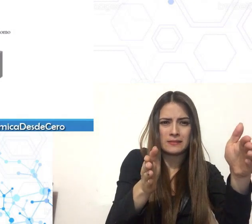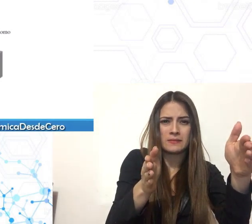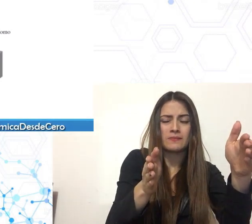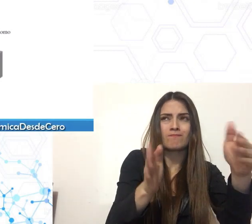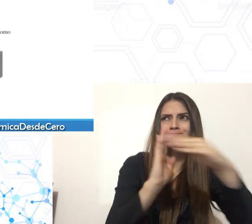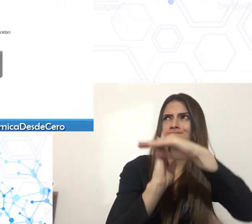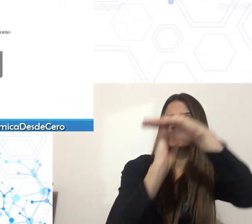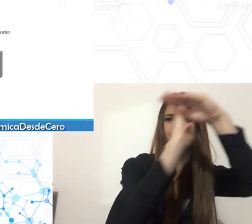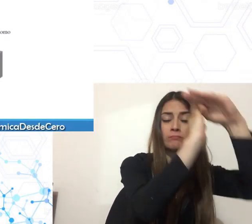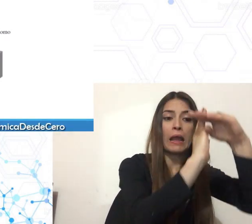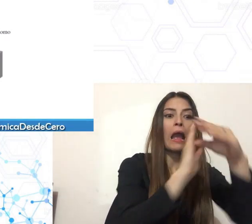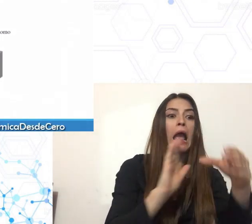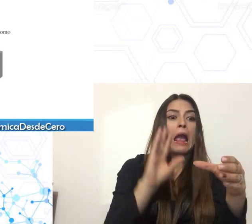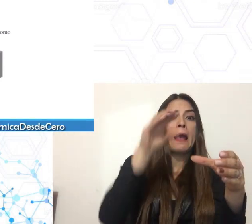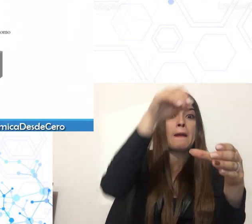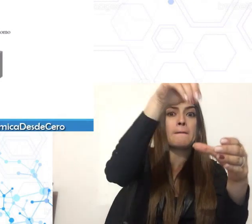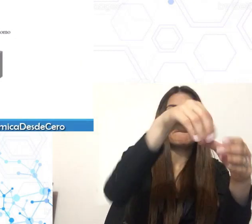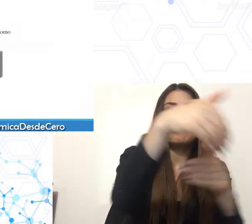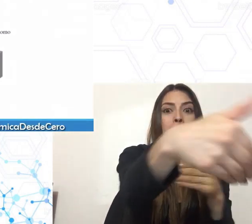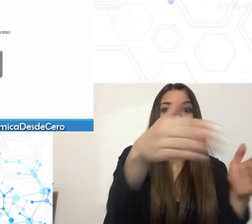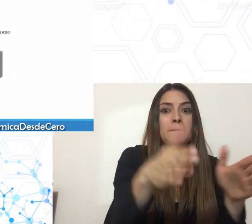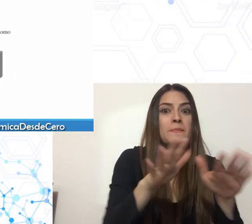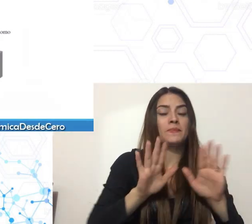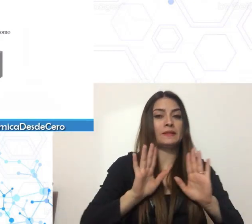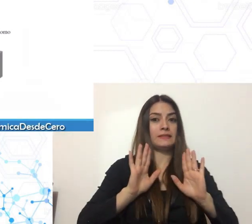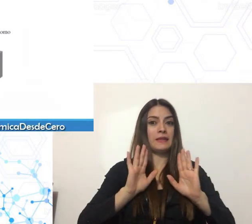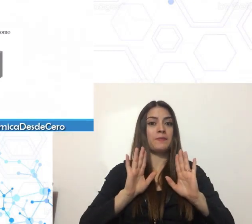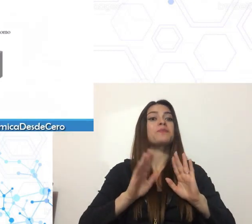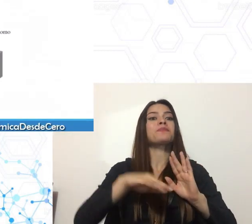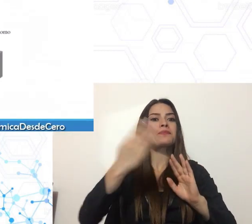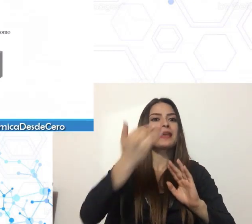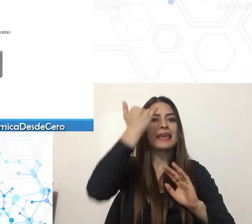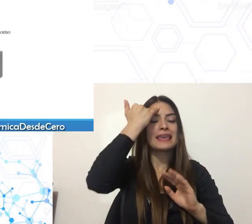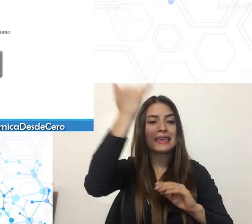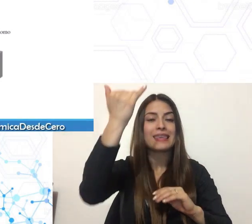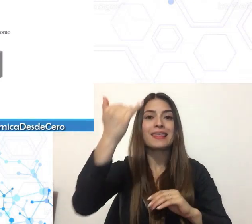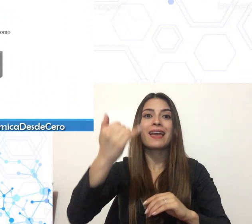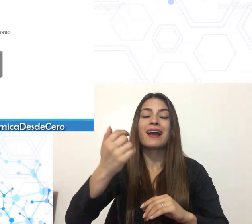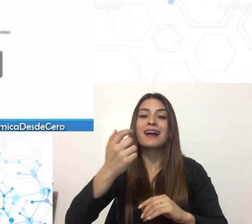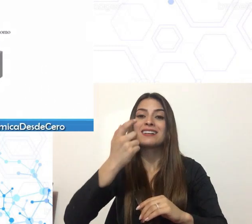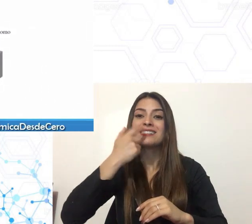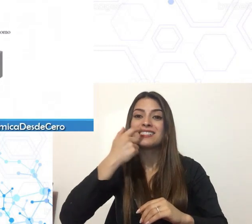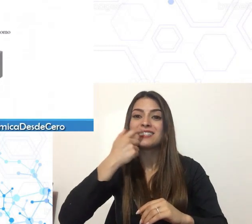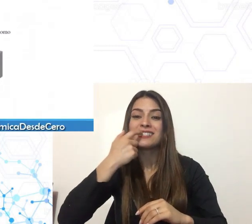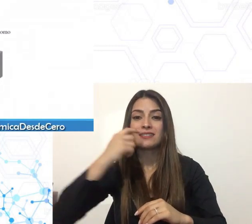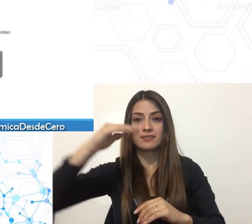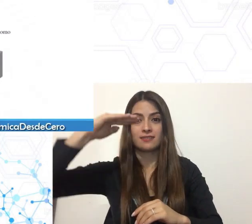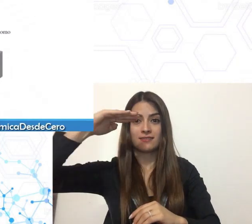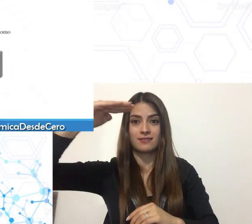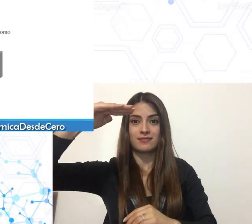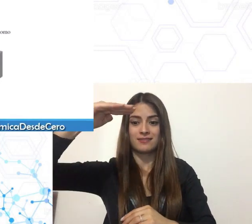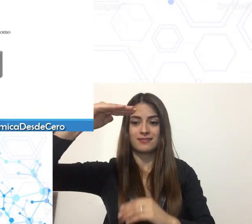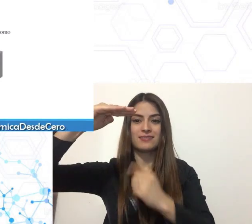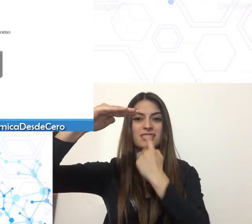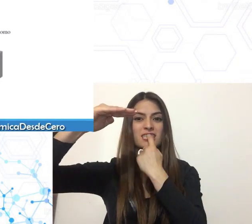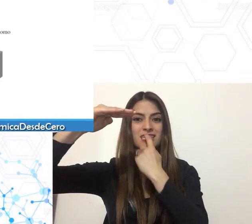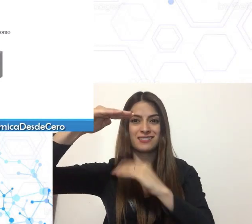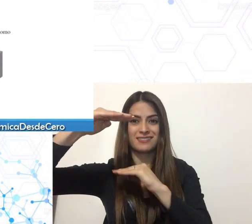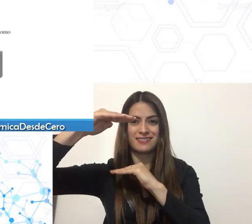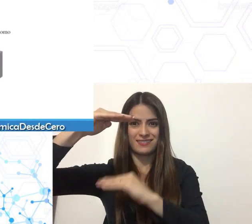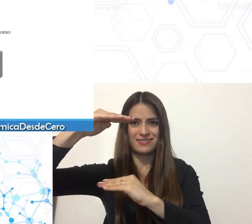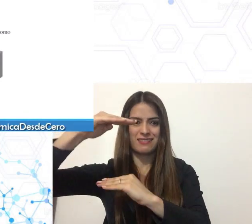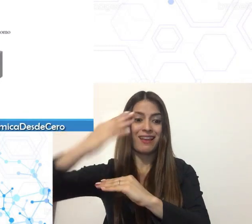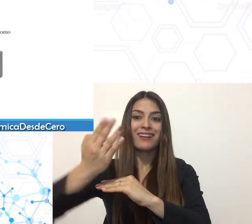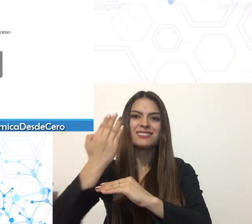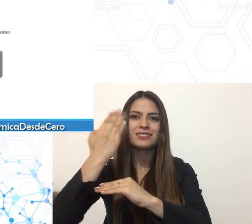que lograrían salir. Pusieron entonces una placa en donde se encontraba una perforación